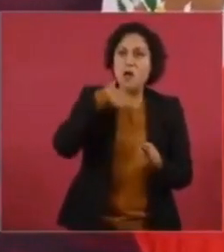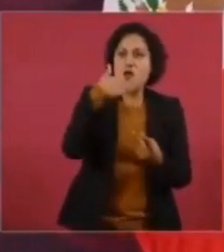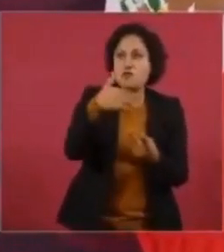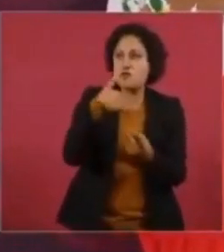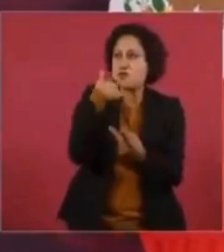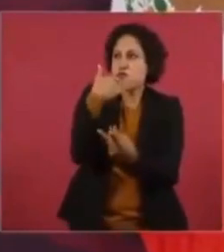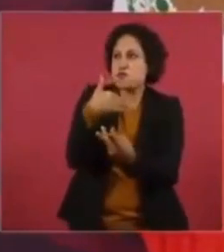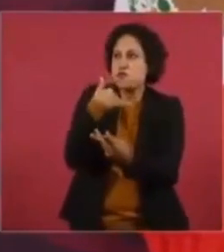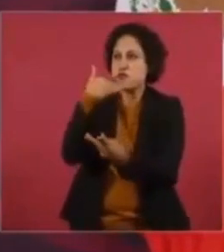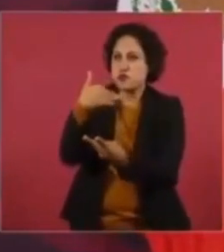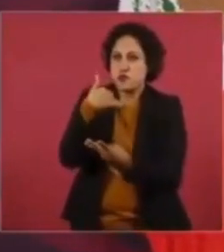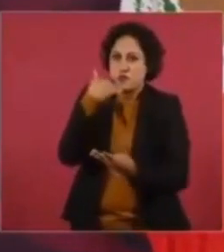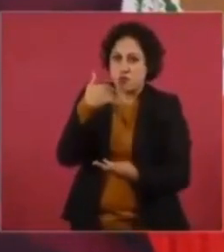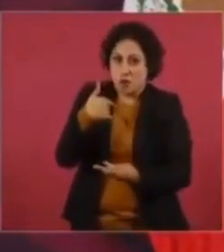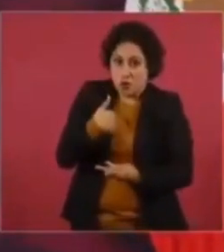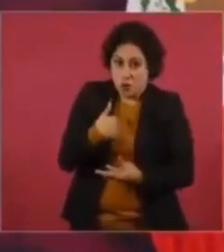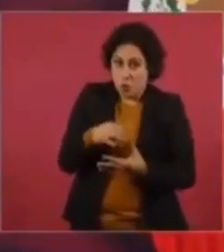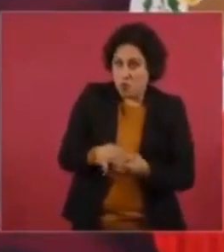si fuésemos iguales?